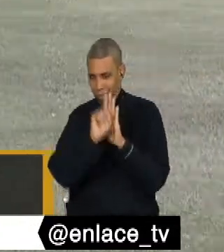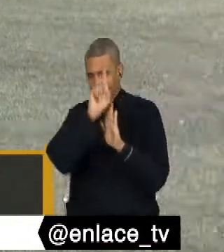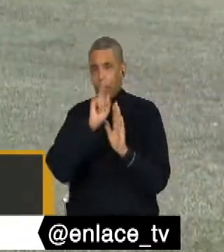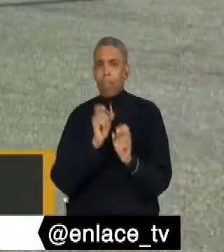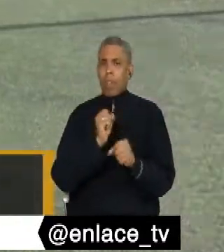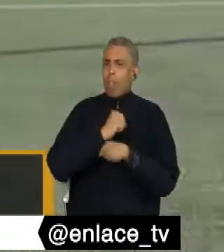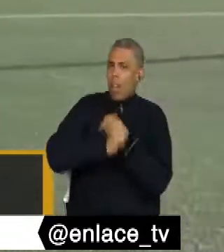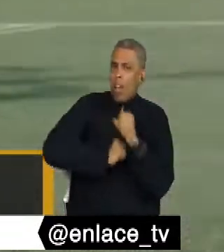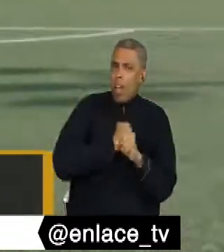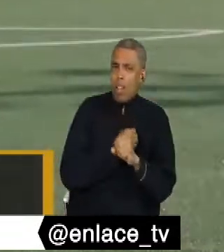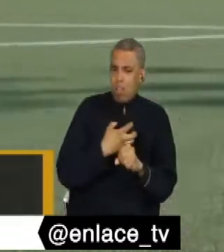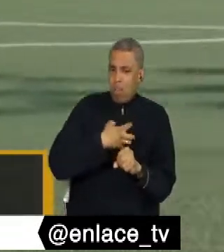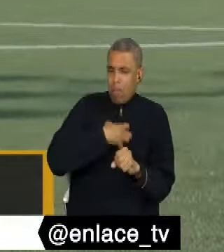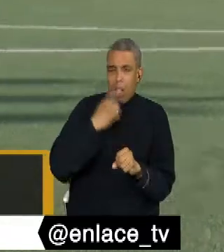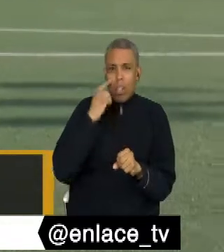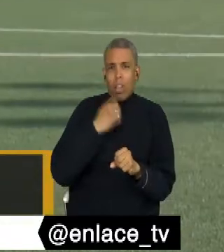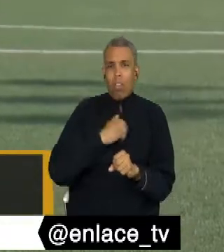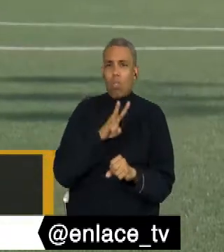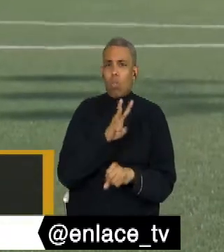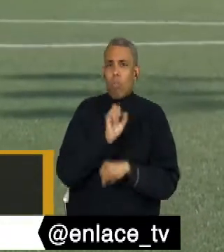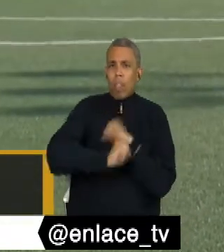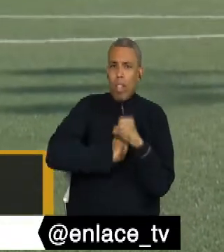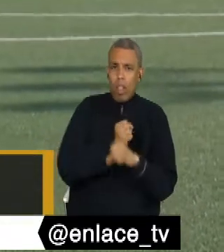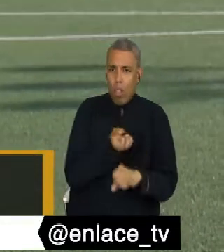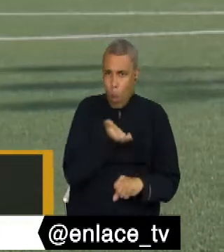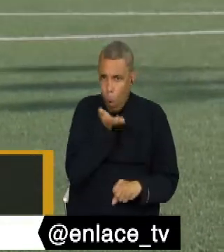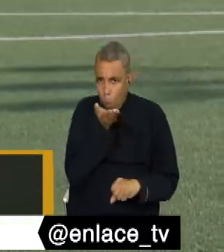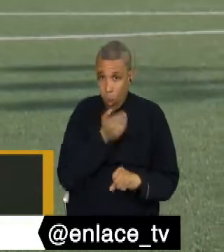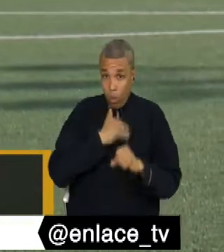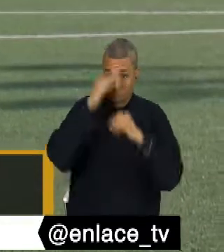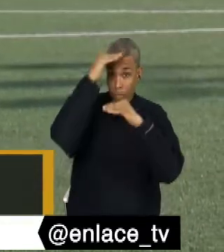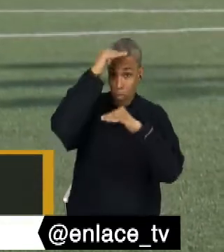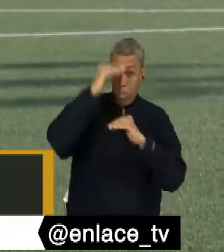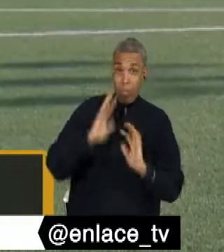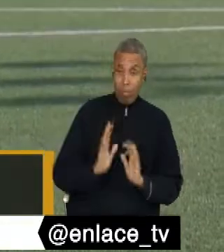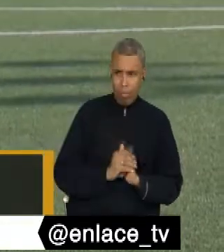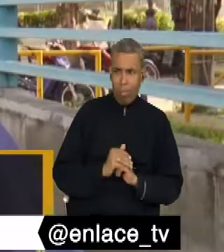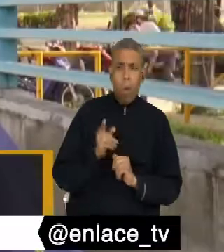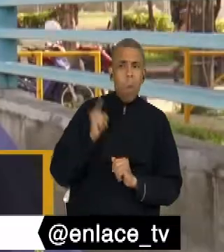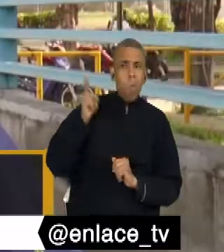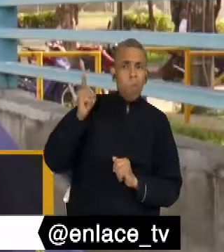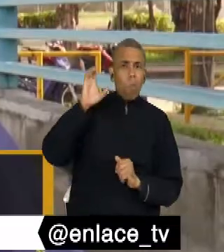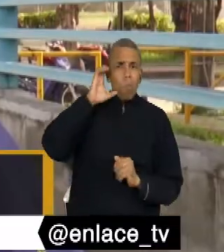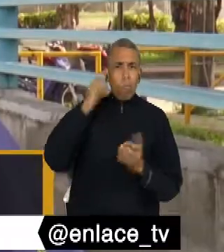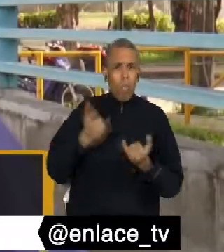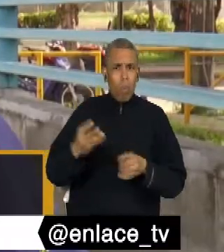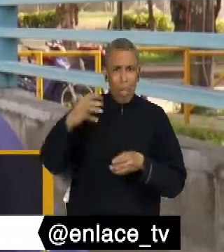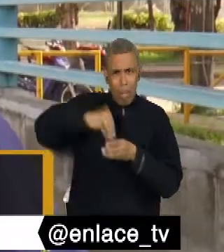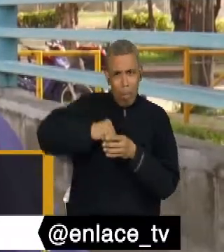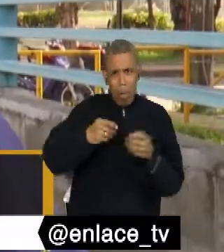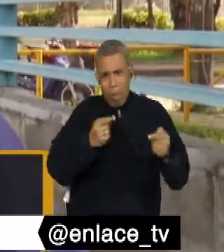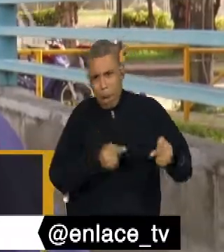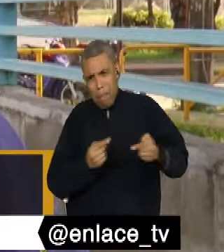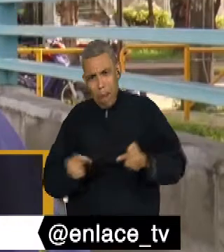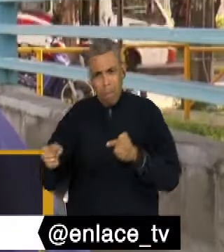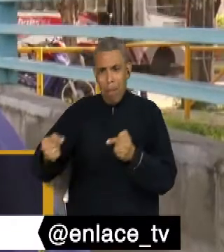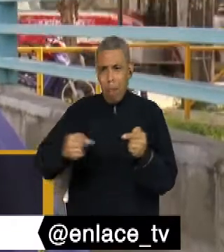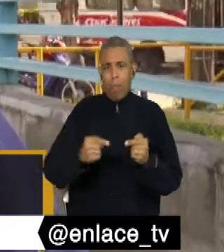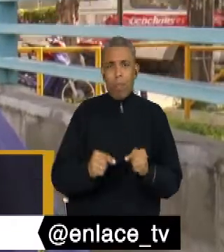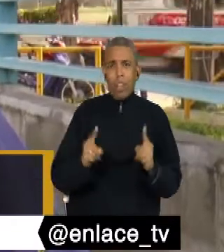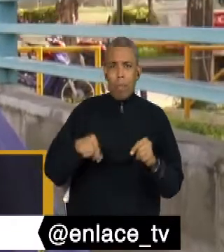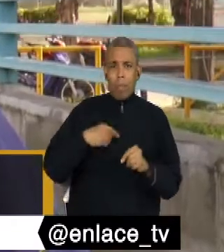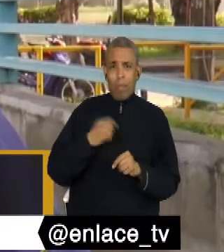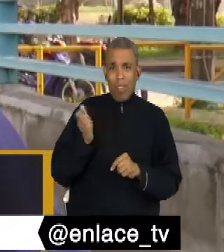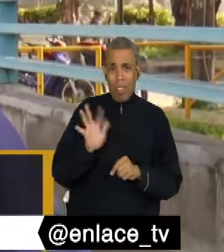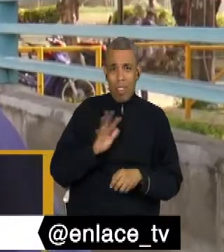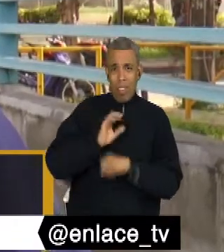Nacional Sub-20 que organiza la Federación Colombiana de Fútbol, Di Mayor, Di Fútbol, Sub-17 igualmente, y la Sub-15 que